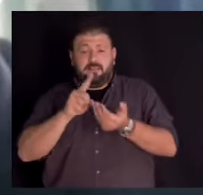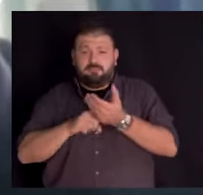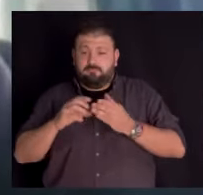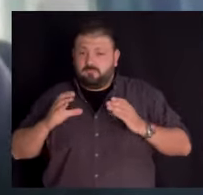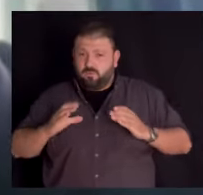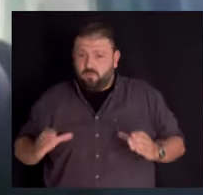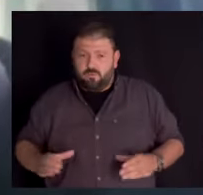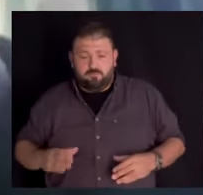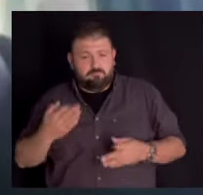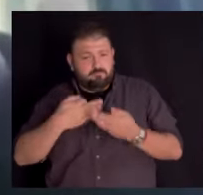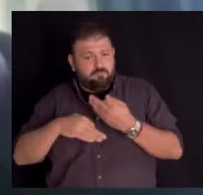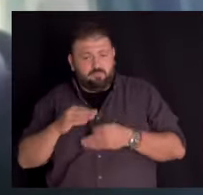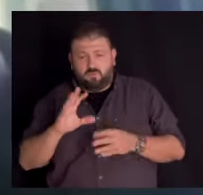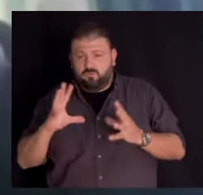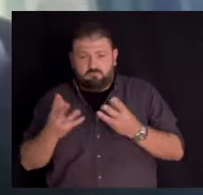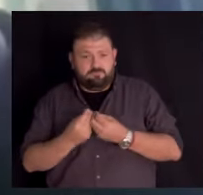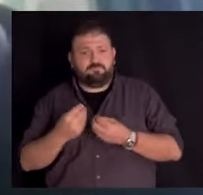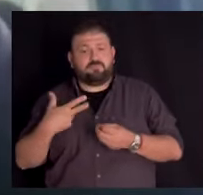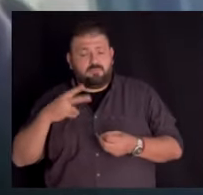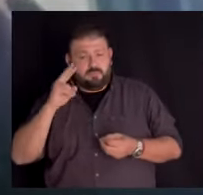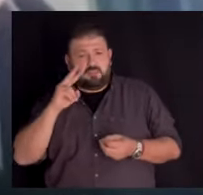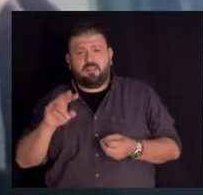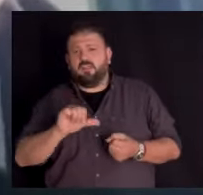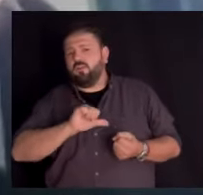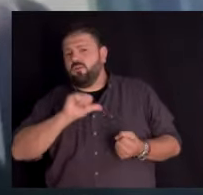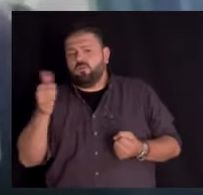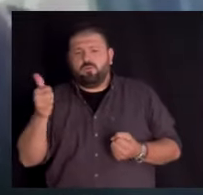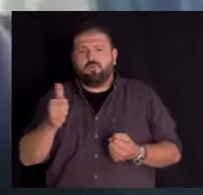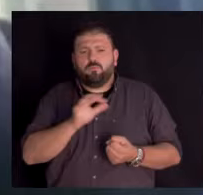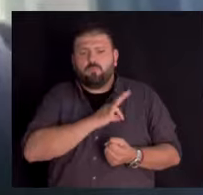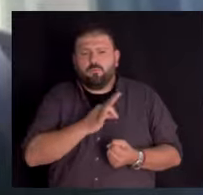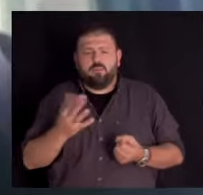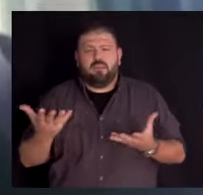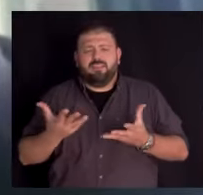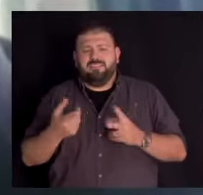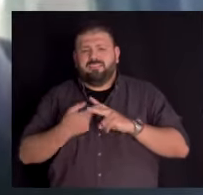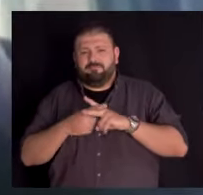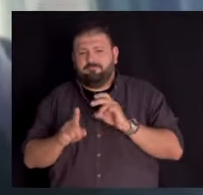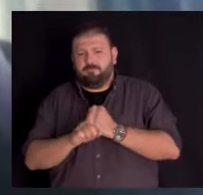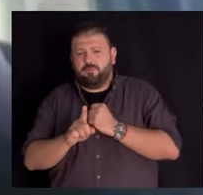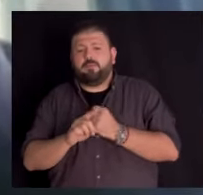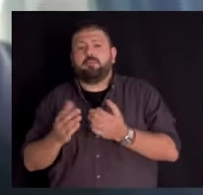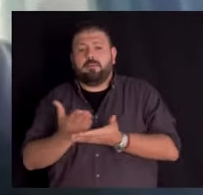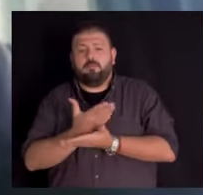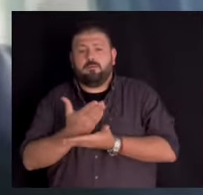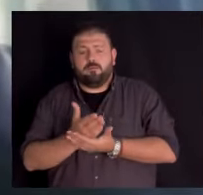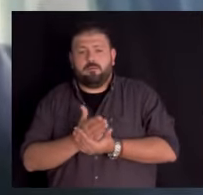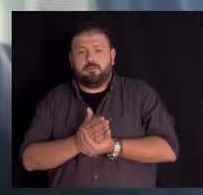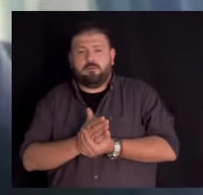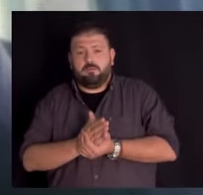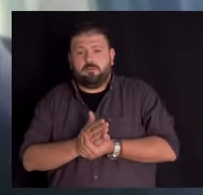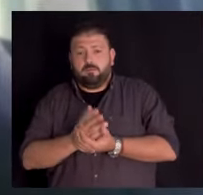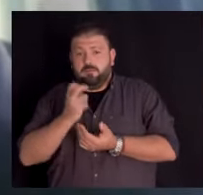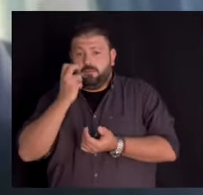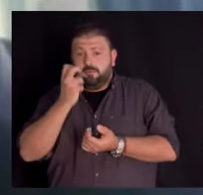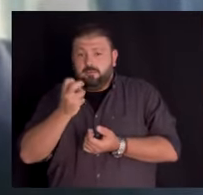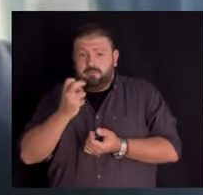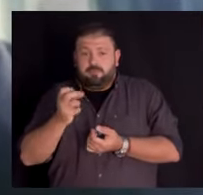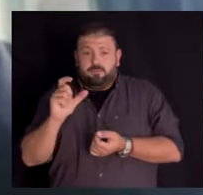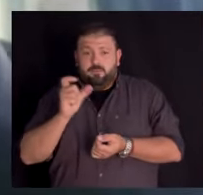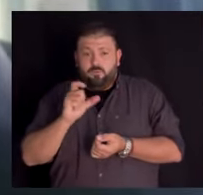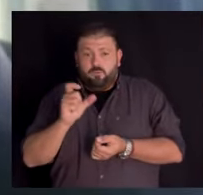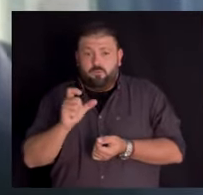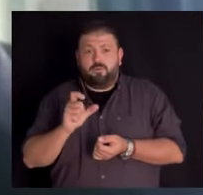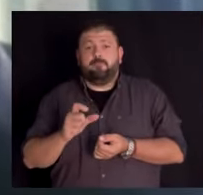el sistema inmunológico. ¿En qué otra parte se manifiesta también esto? Ahorita